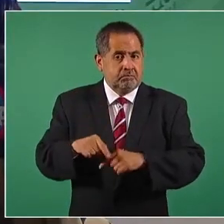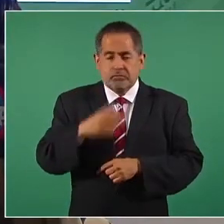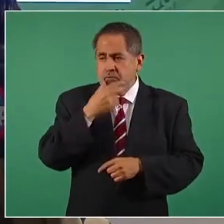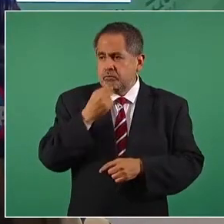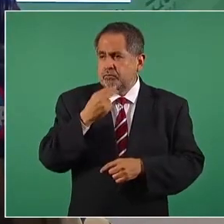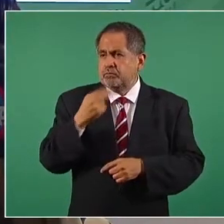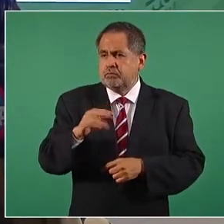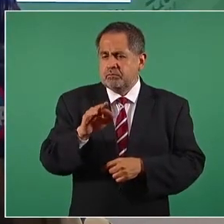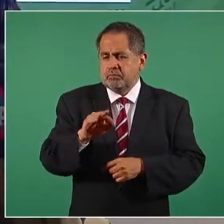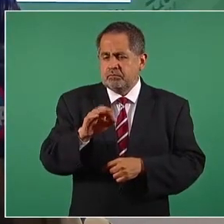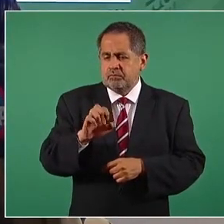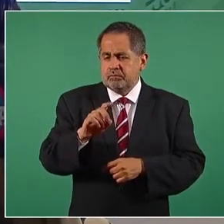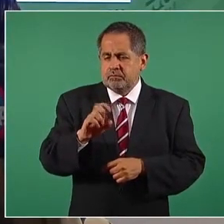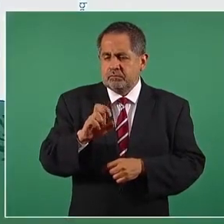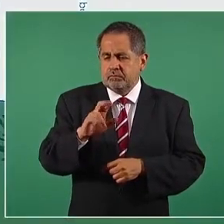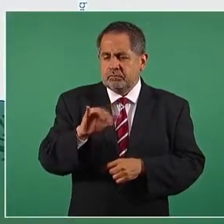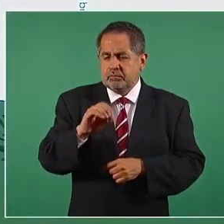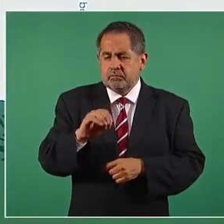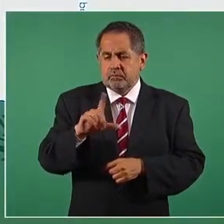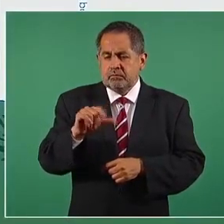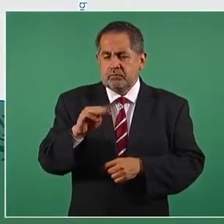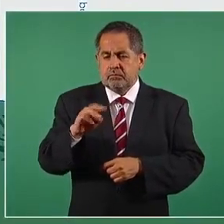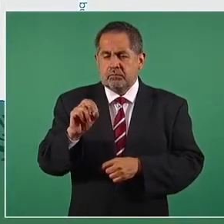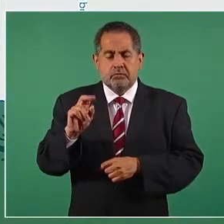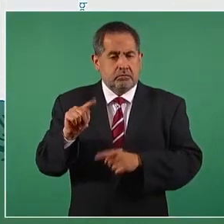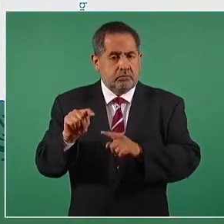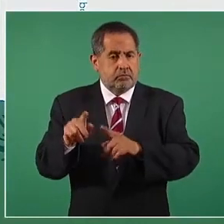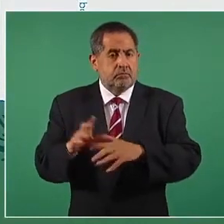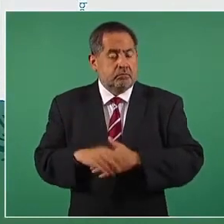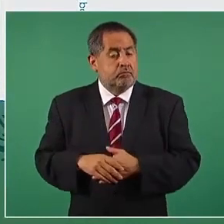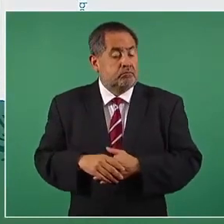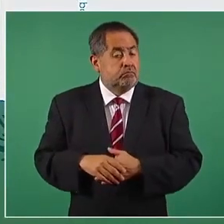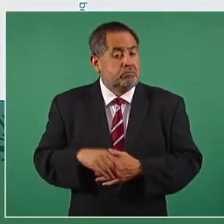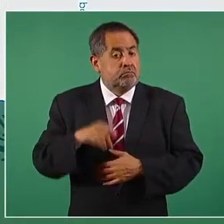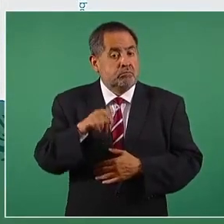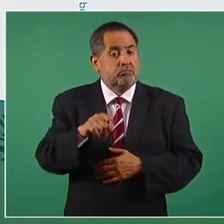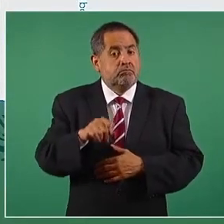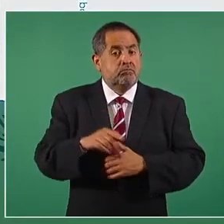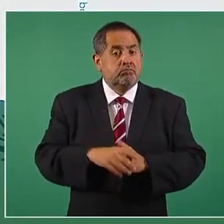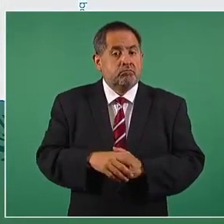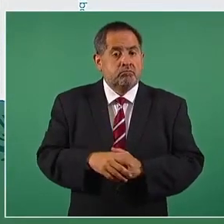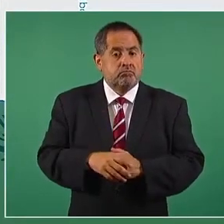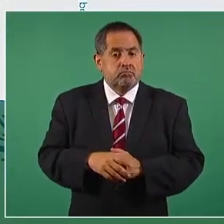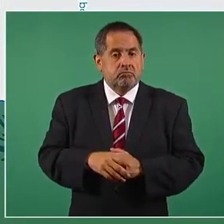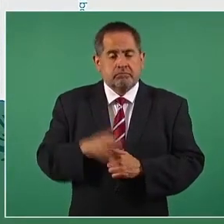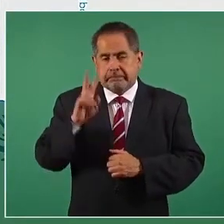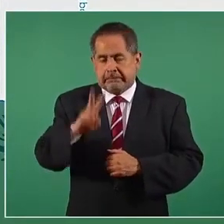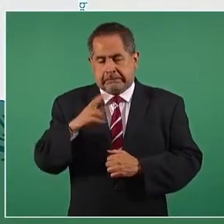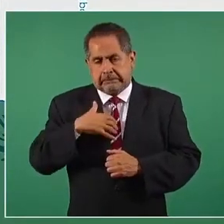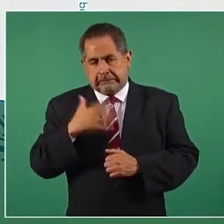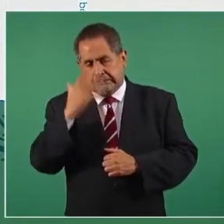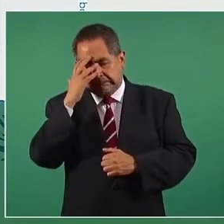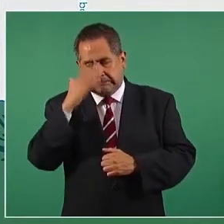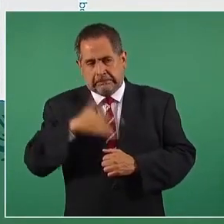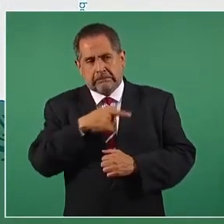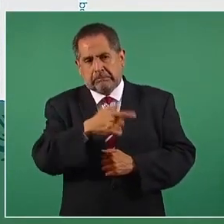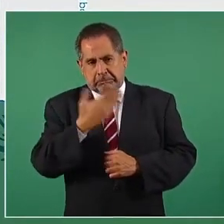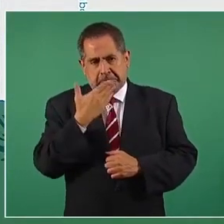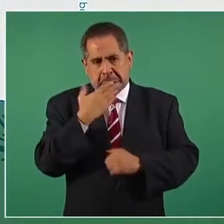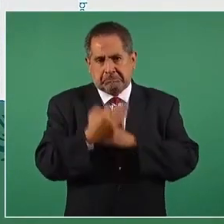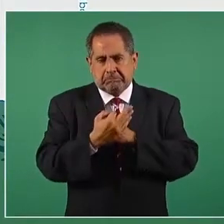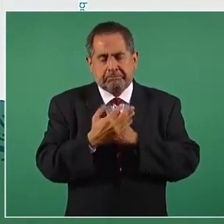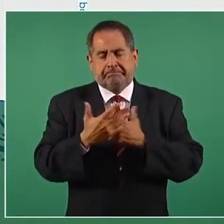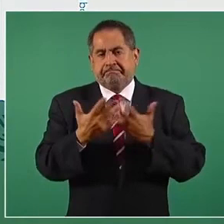Federico Lamón, que me dio mucha pena por él,